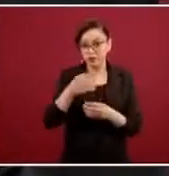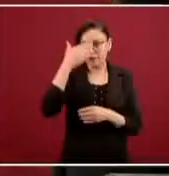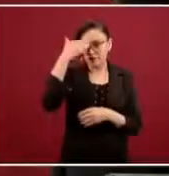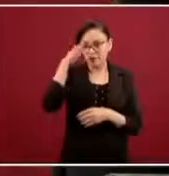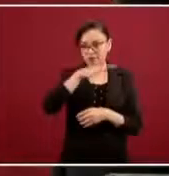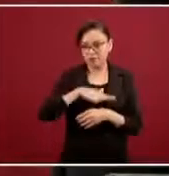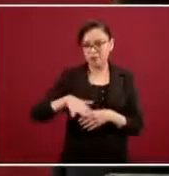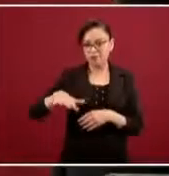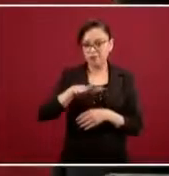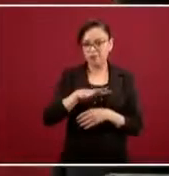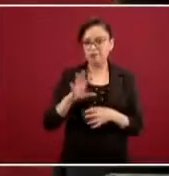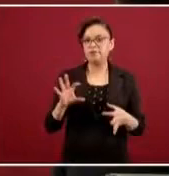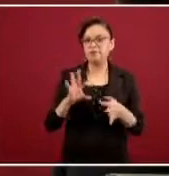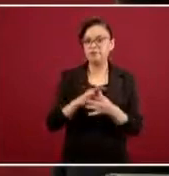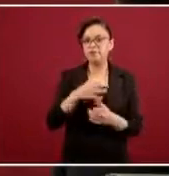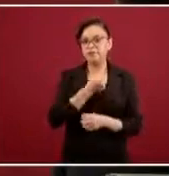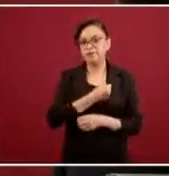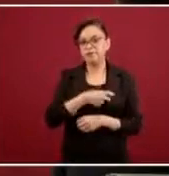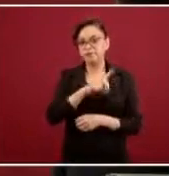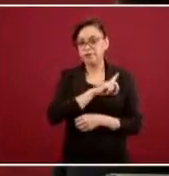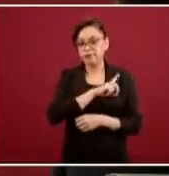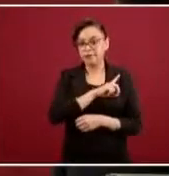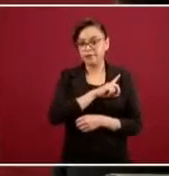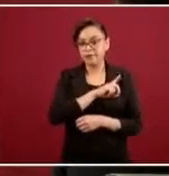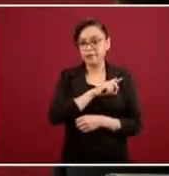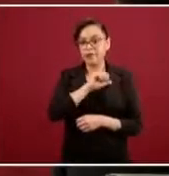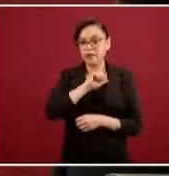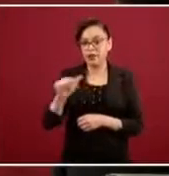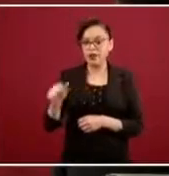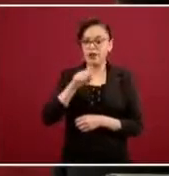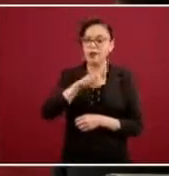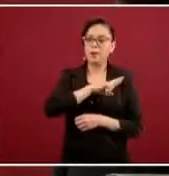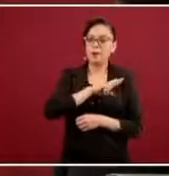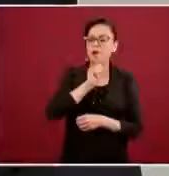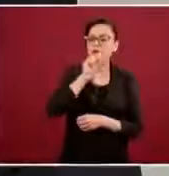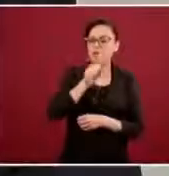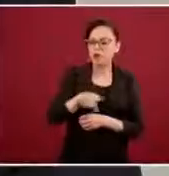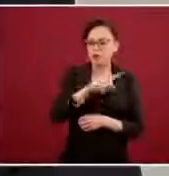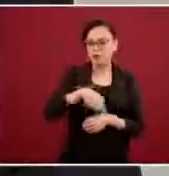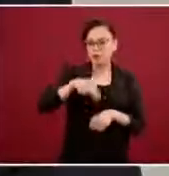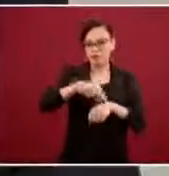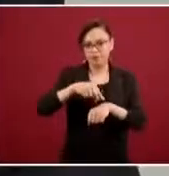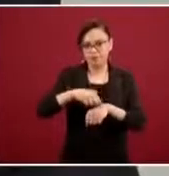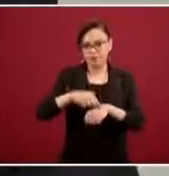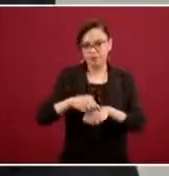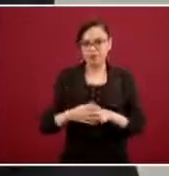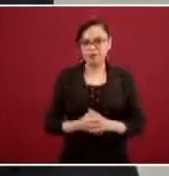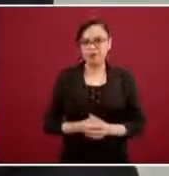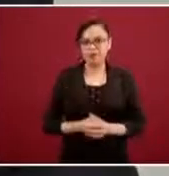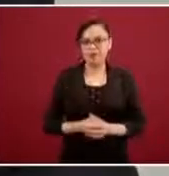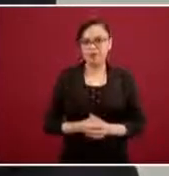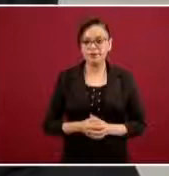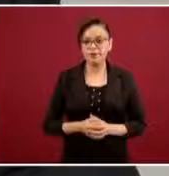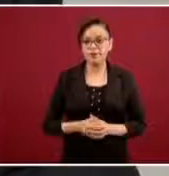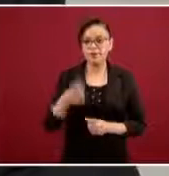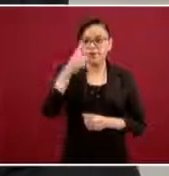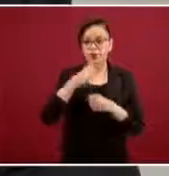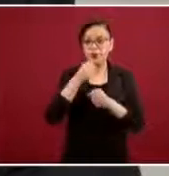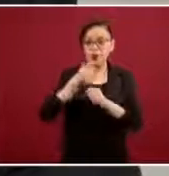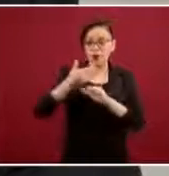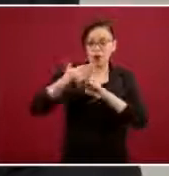con el sector salud como con la medicina privada. Y trabajando desde el año pasado con los hospitales